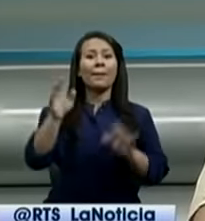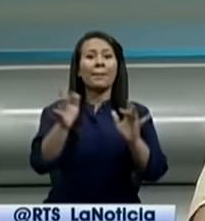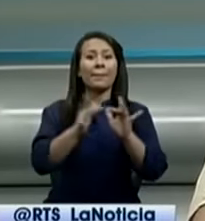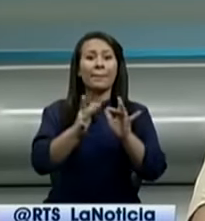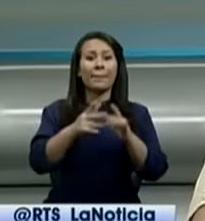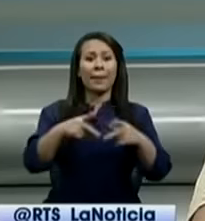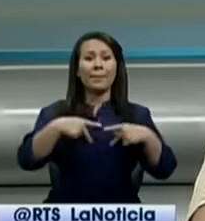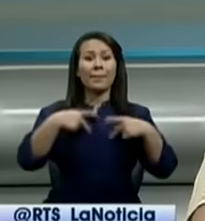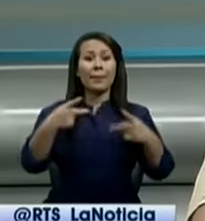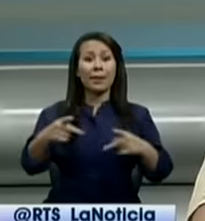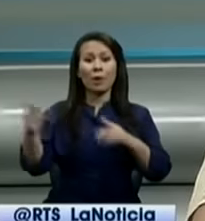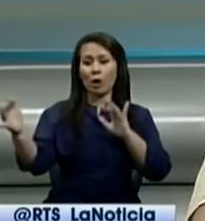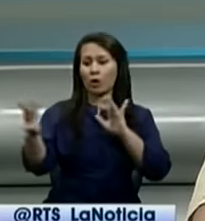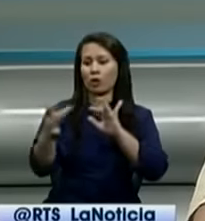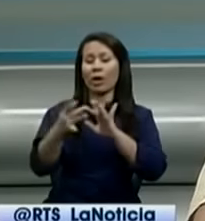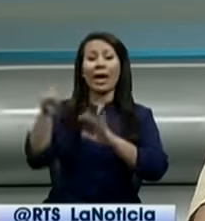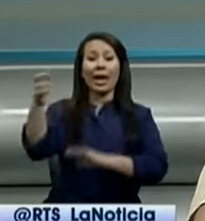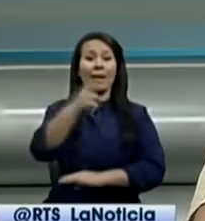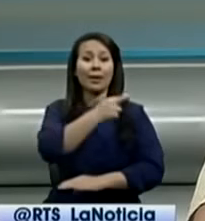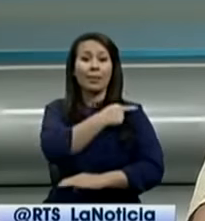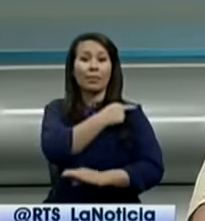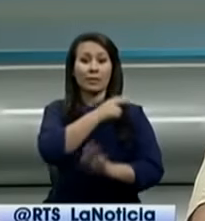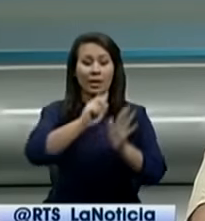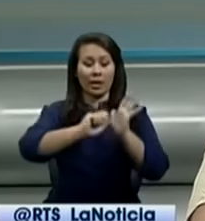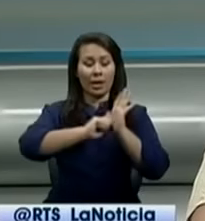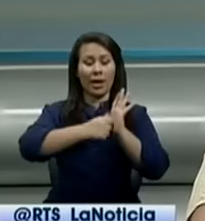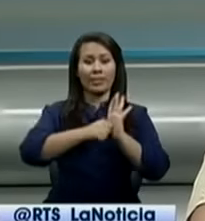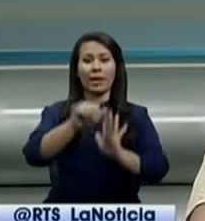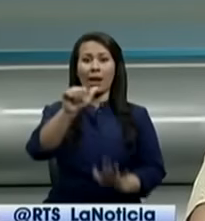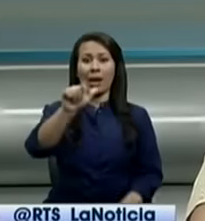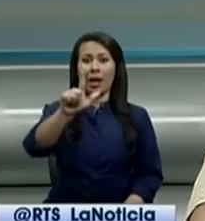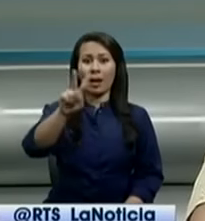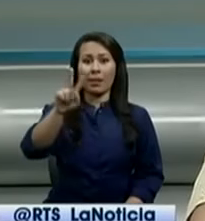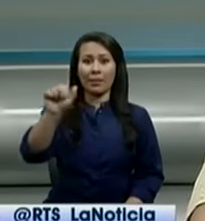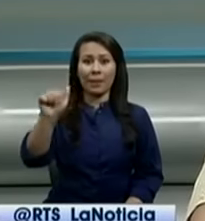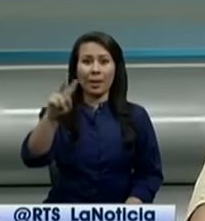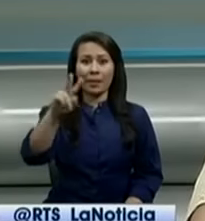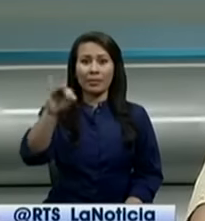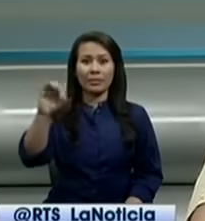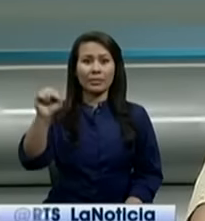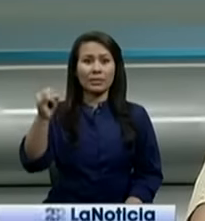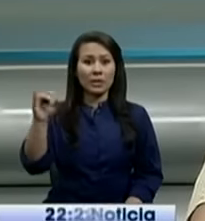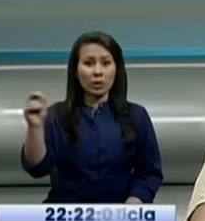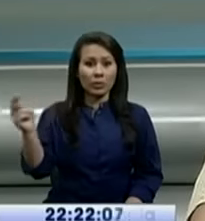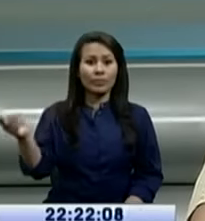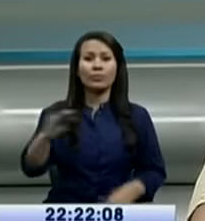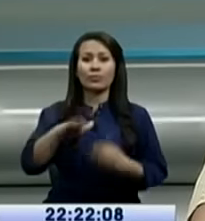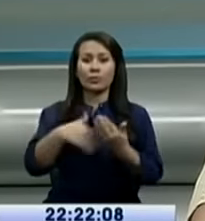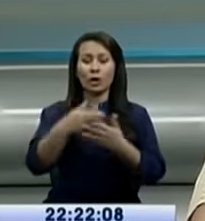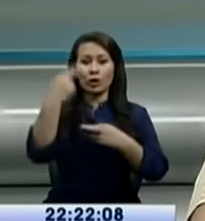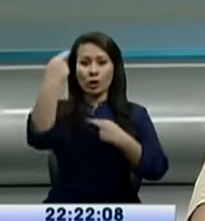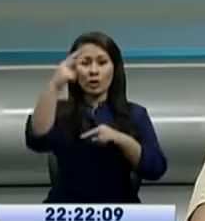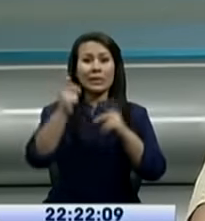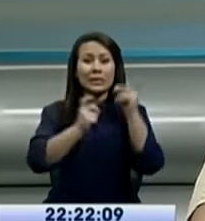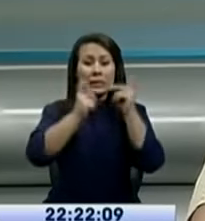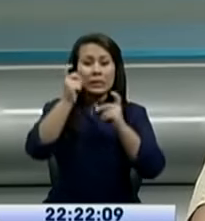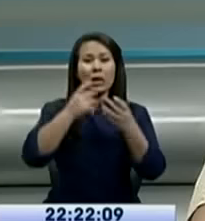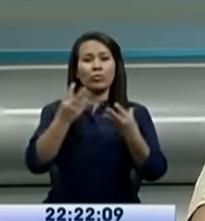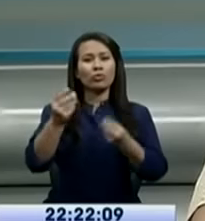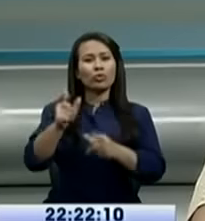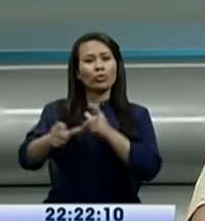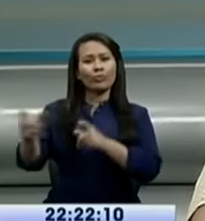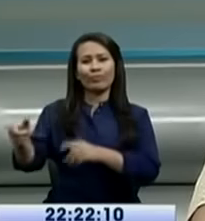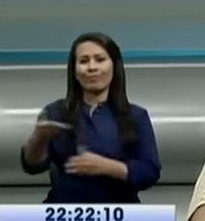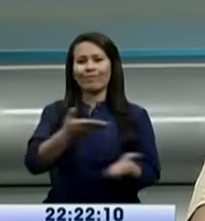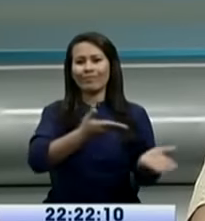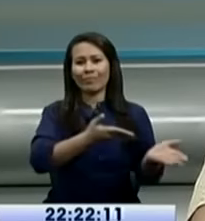directo con Ariel, corresponsal de la red de noticias Albavisión, con todos los pormenores sobre las reacciones que existen en torno